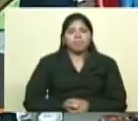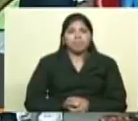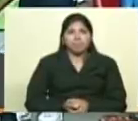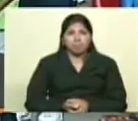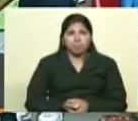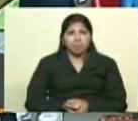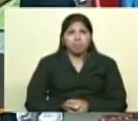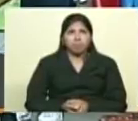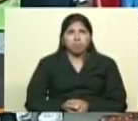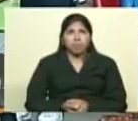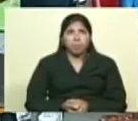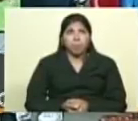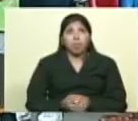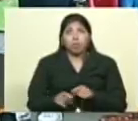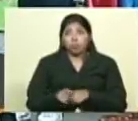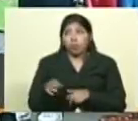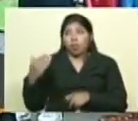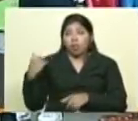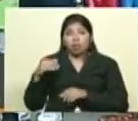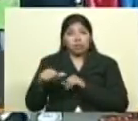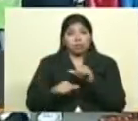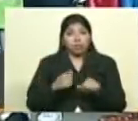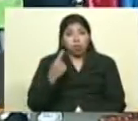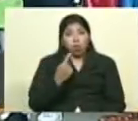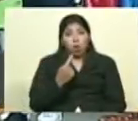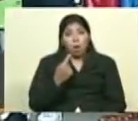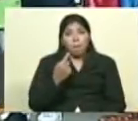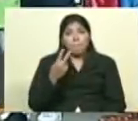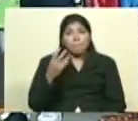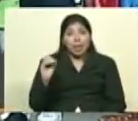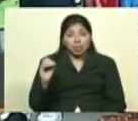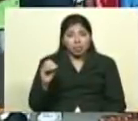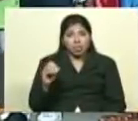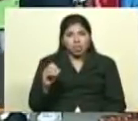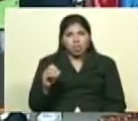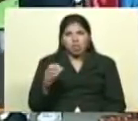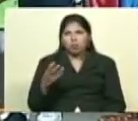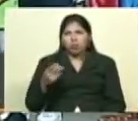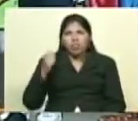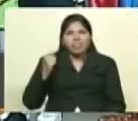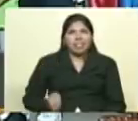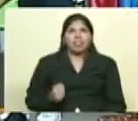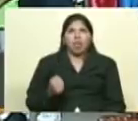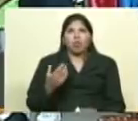Así lo hicieron el siglo XX entero, con golpes de Estado, invasiones, dictaduras.